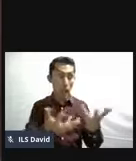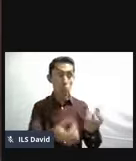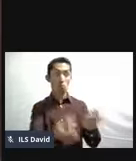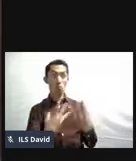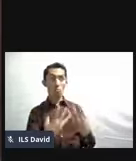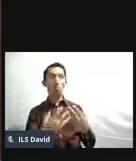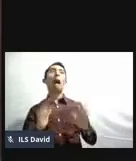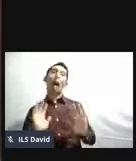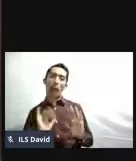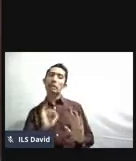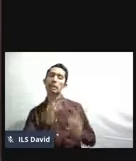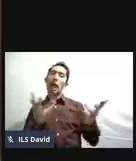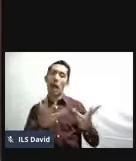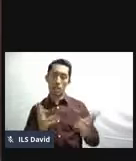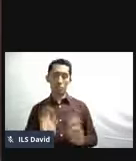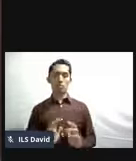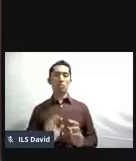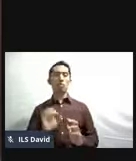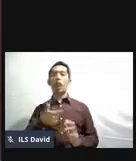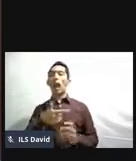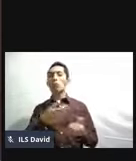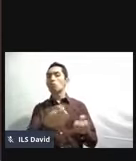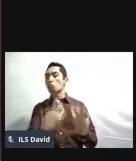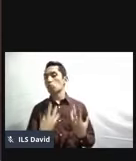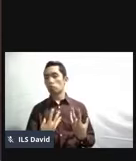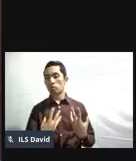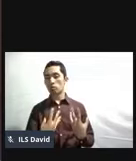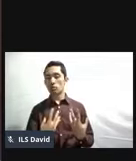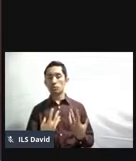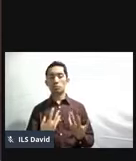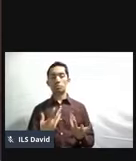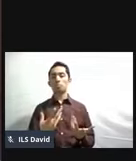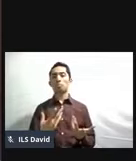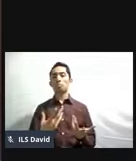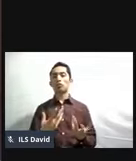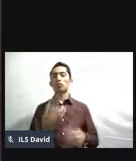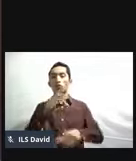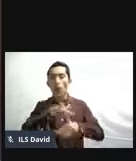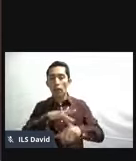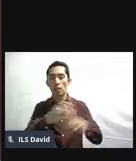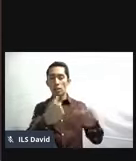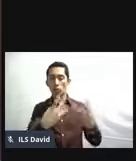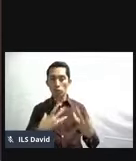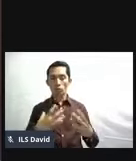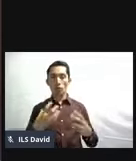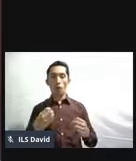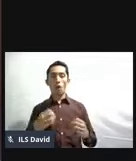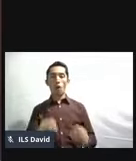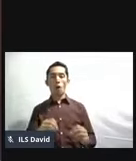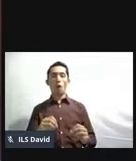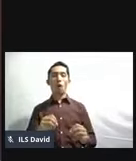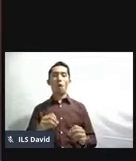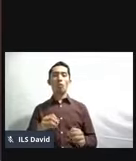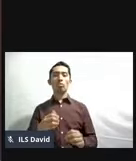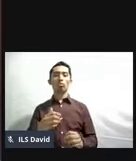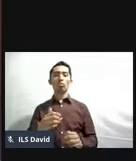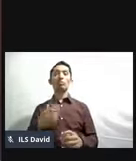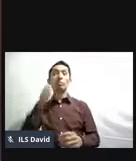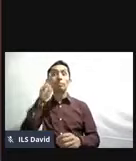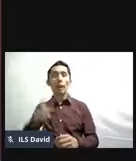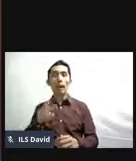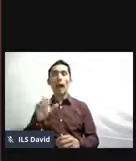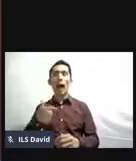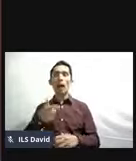Físico normalmente, ¿no? Puede ser, insisto, físico o tener su sentido físico, como el 10 o como pasar de